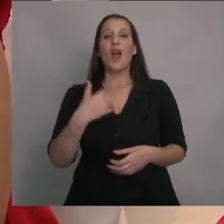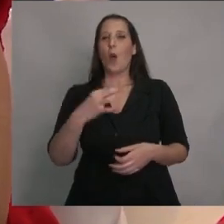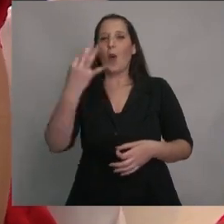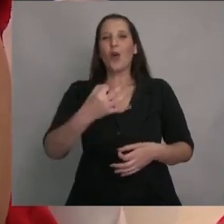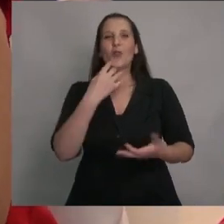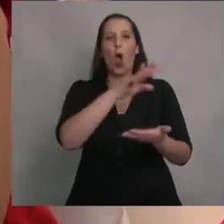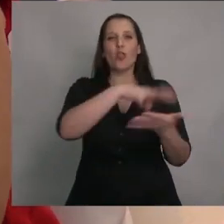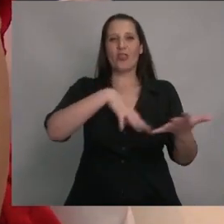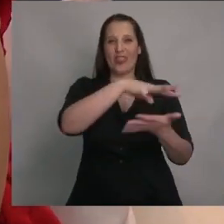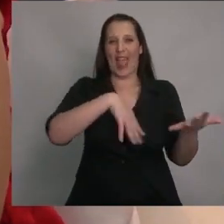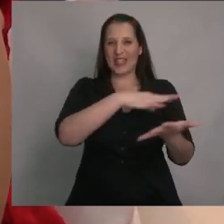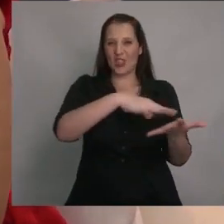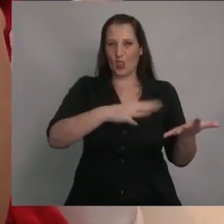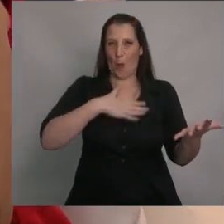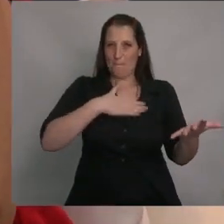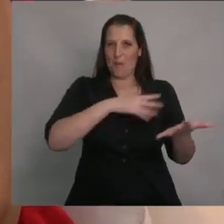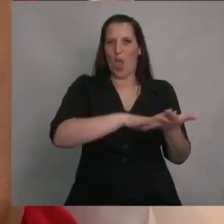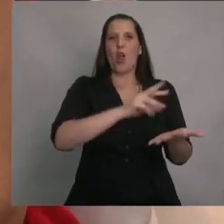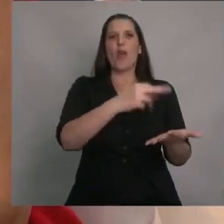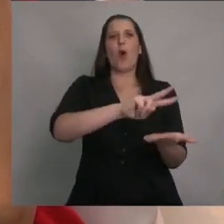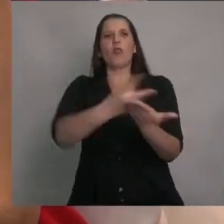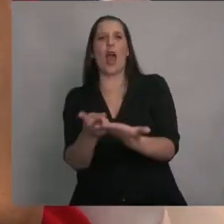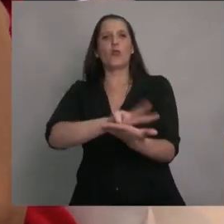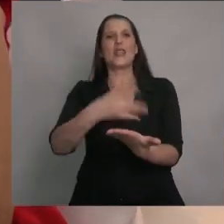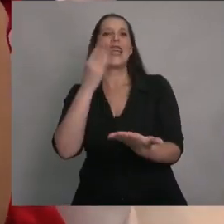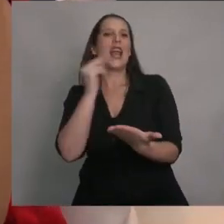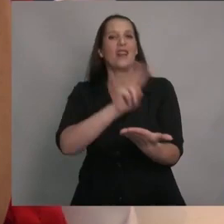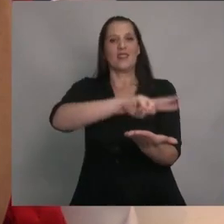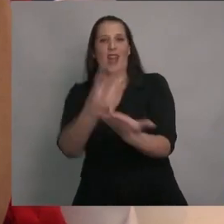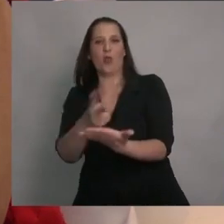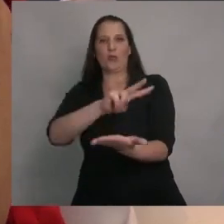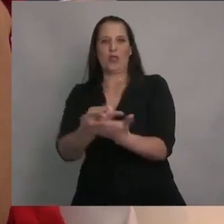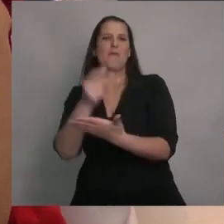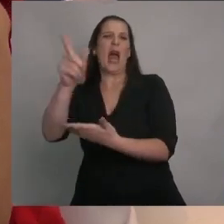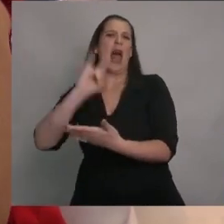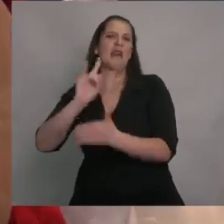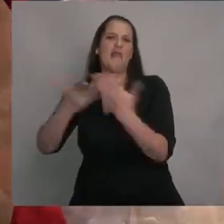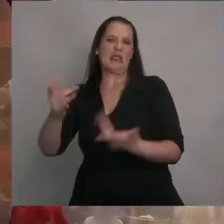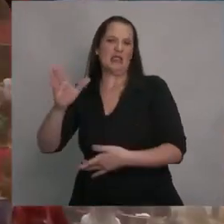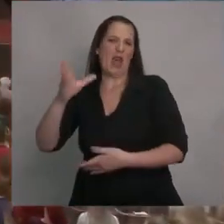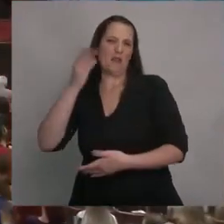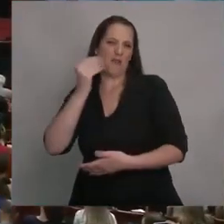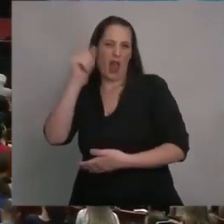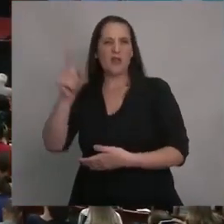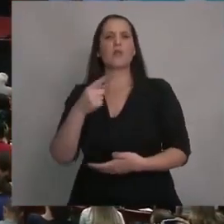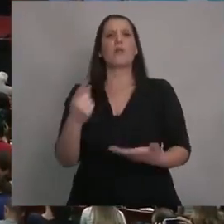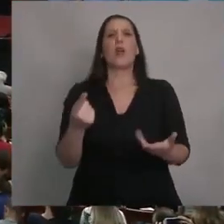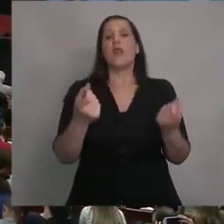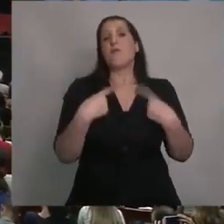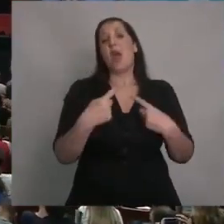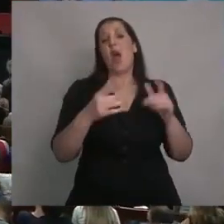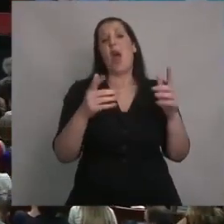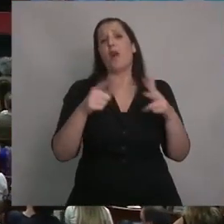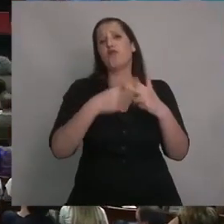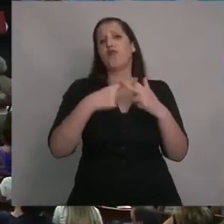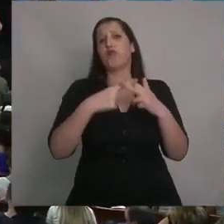mío en inglés para una nueva revista llamada Critical Times, me pusieron un traductor para un texto, porque traducir